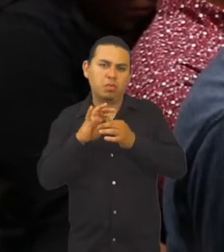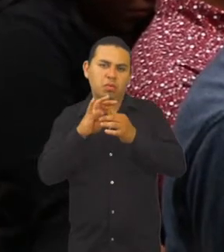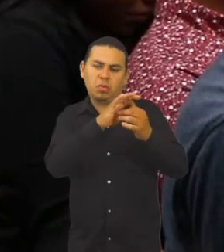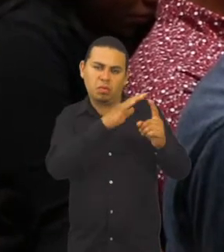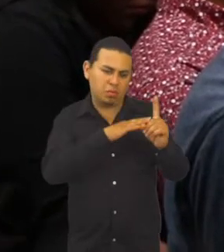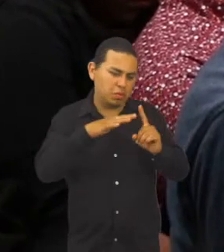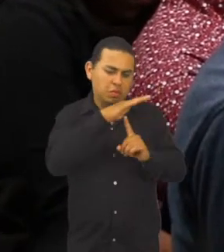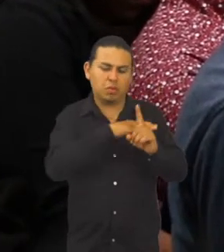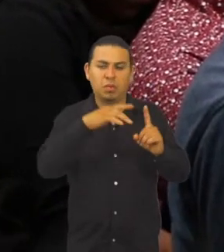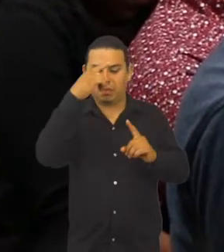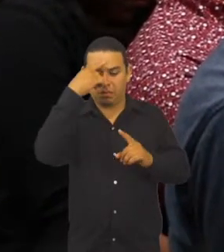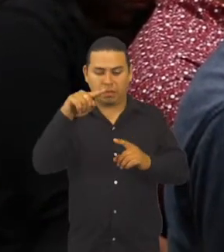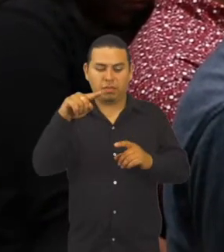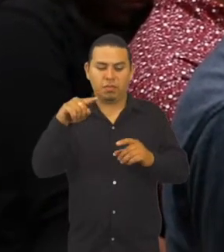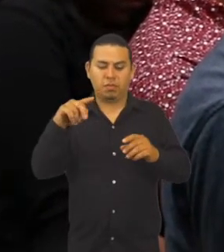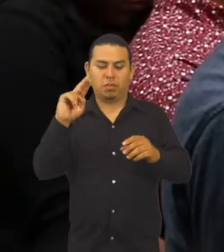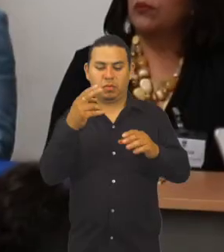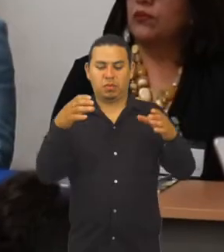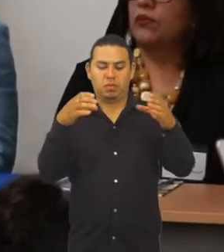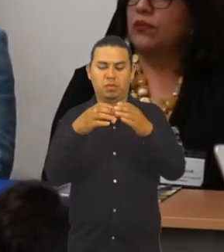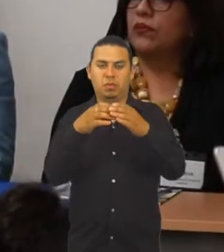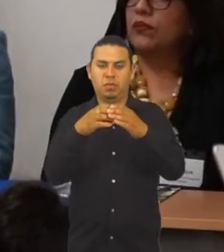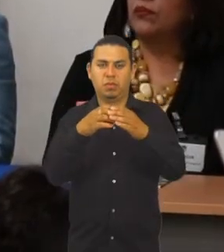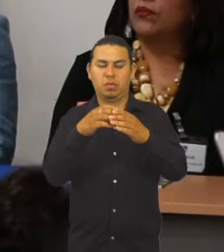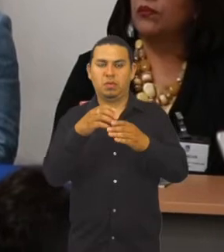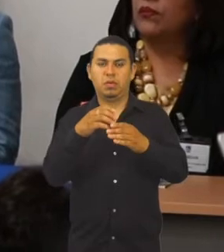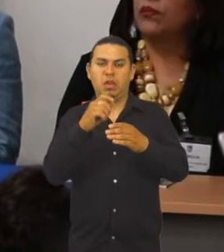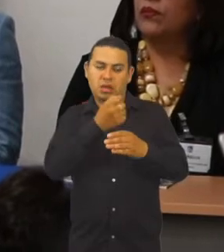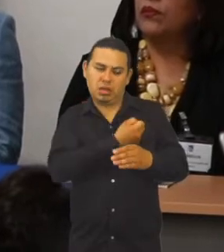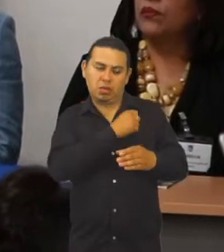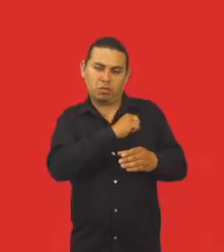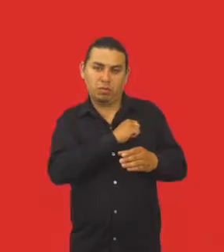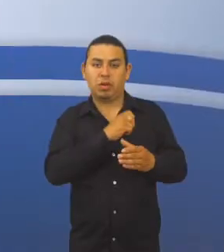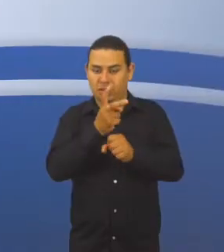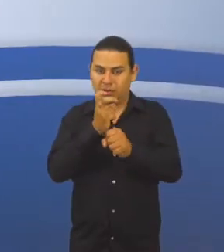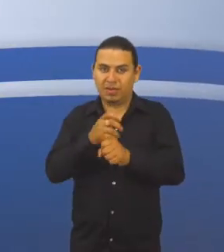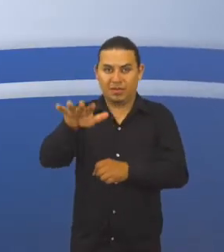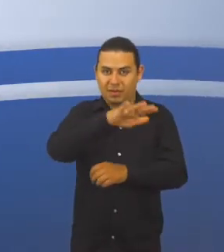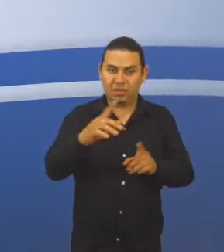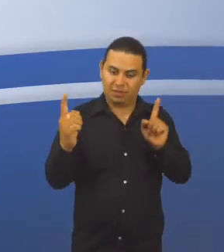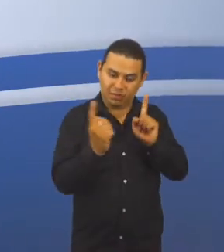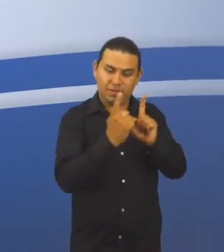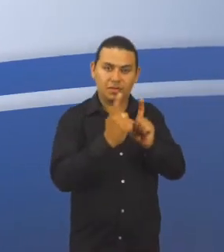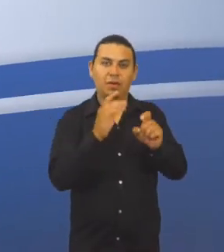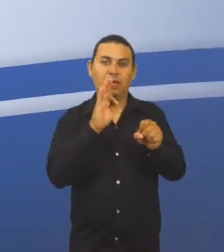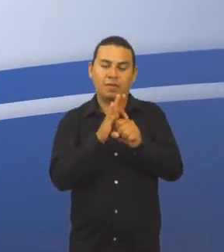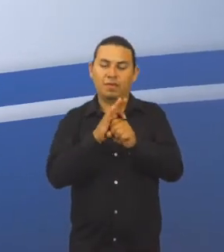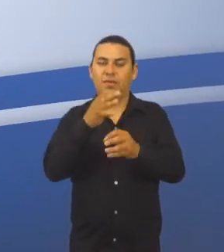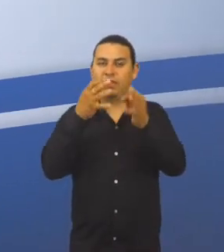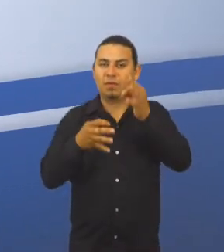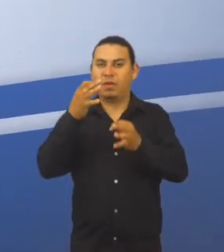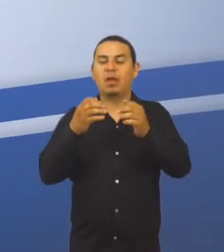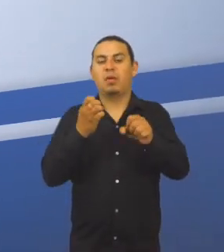a integrar actividades para nivel medio superior y superior. Invitamos a todos los jóvenes a acercarse